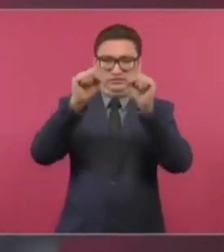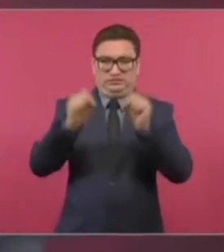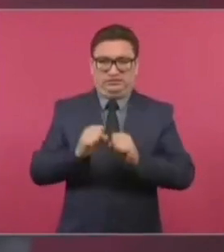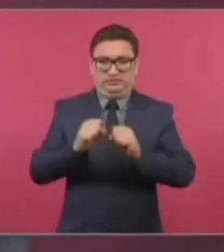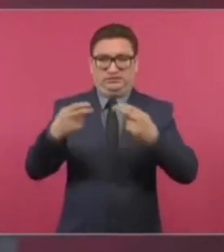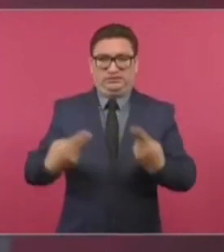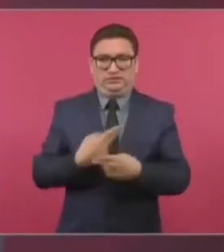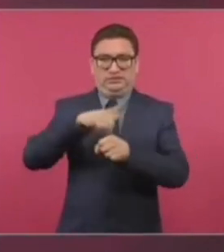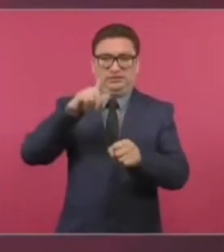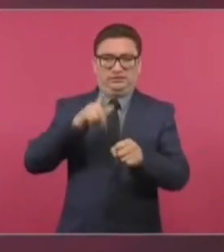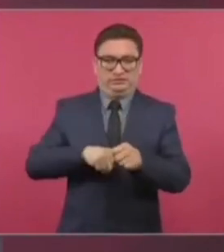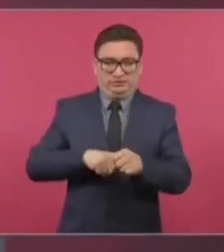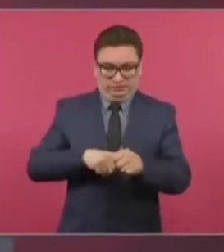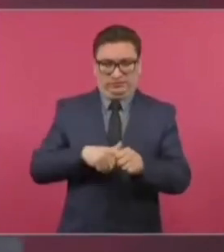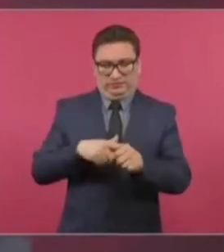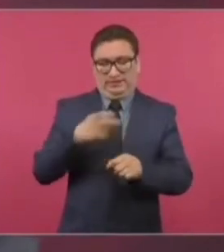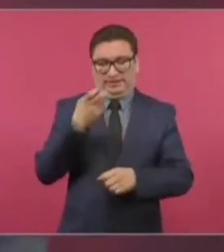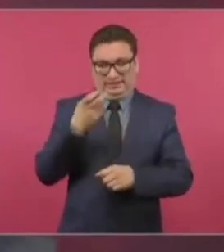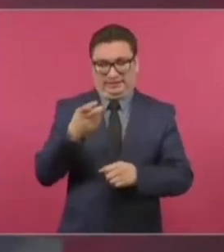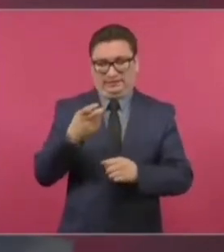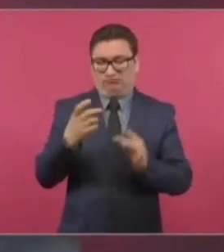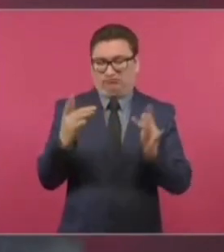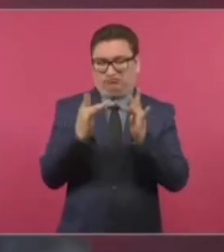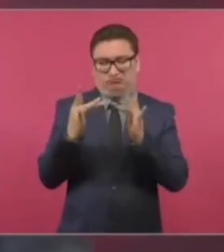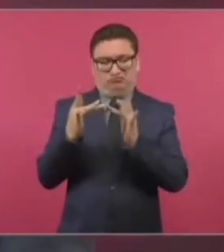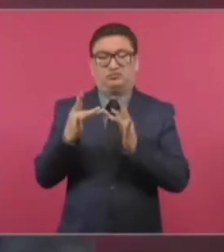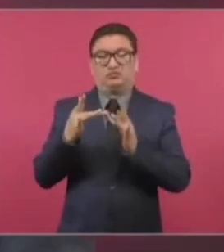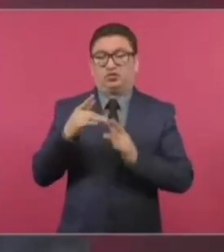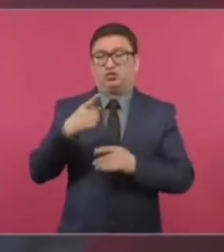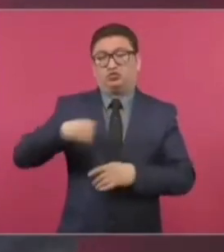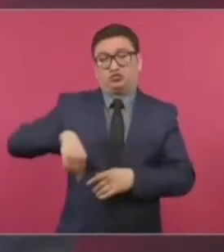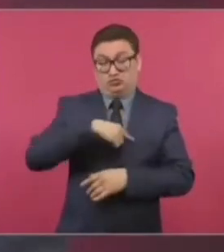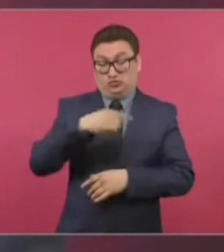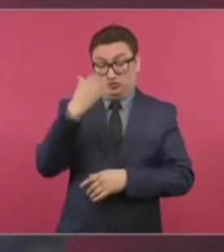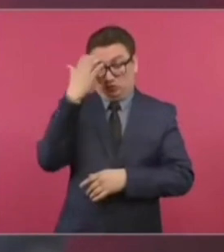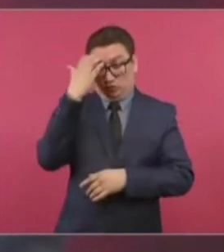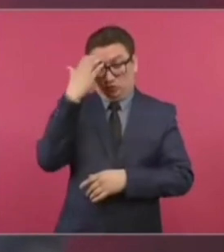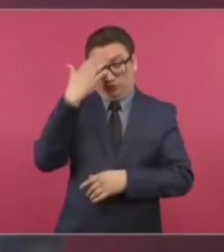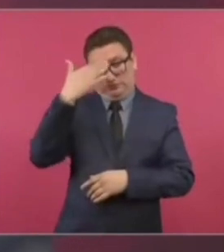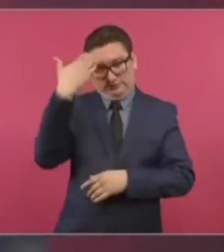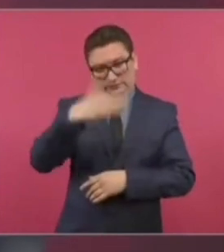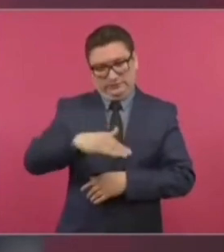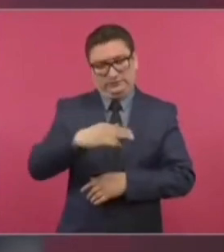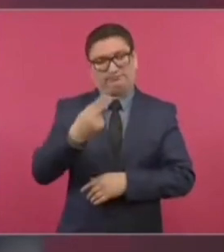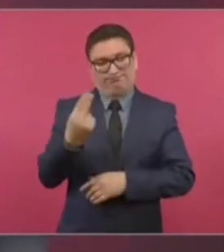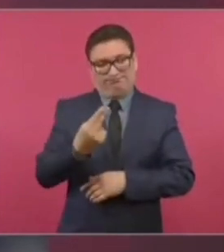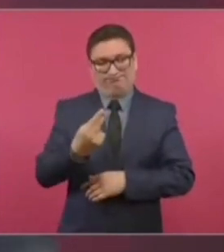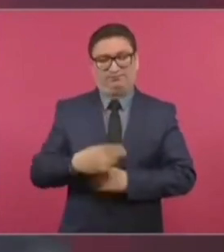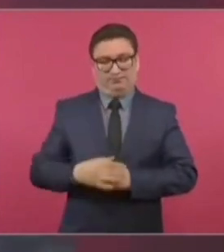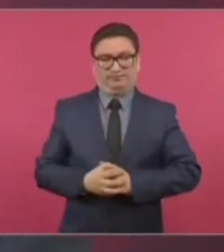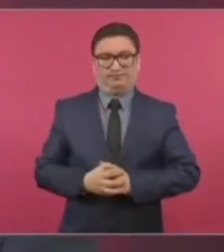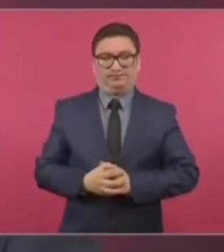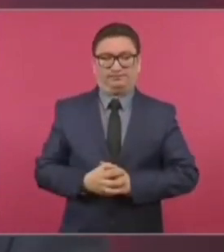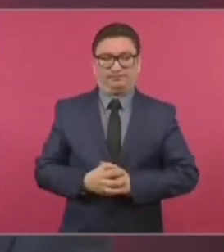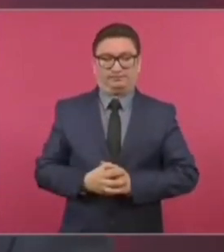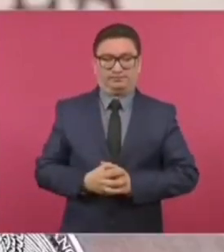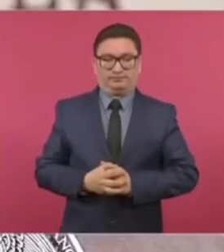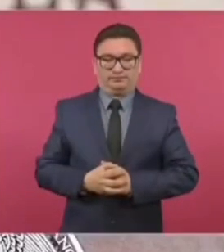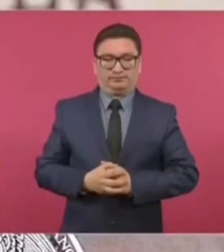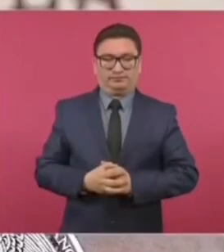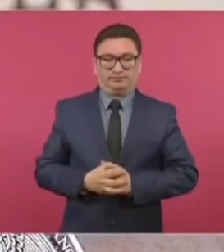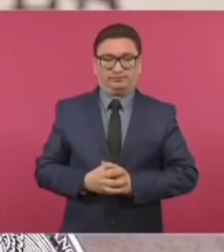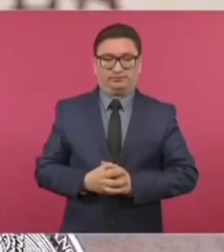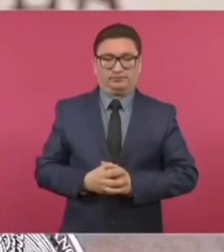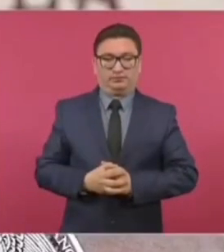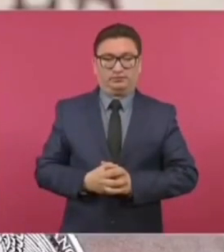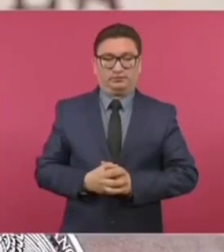conducido por el SENACE. Que tengamos conocimiento, nunca se ha construido un